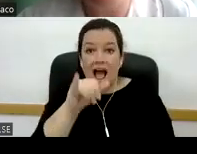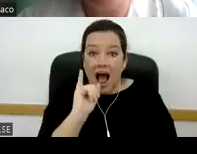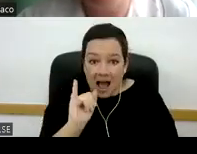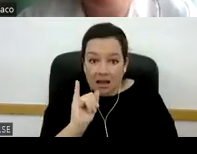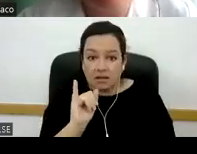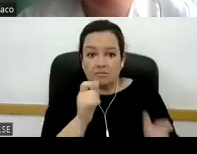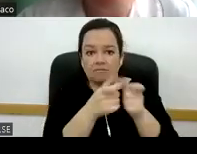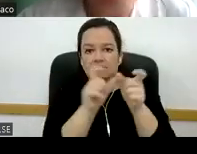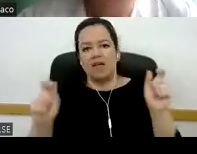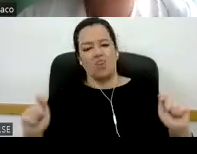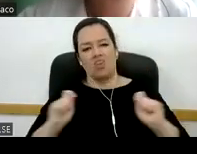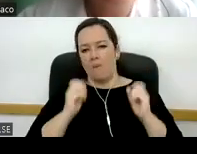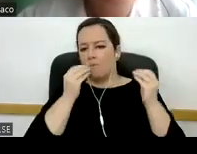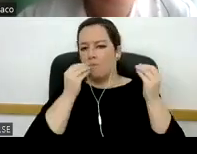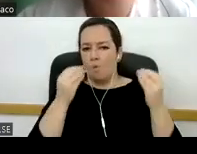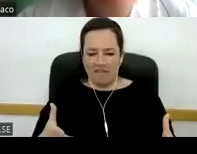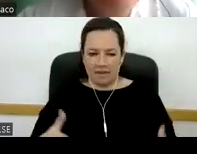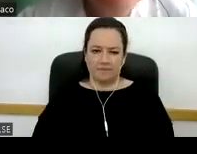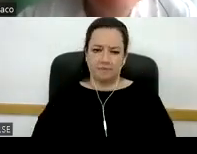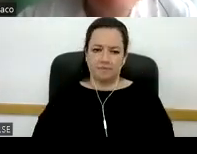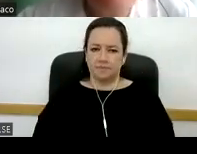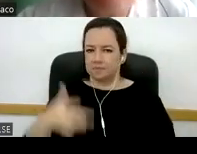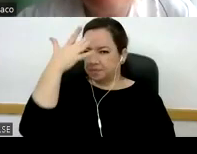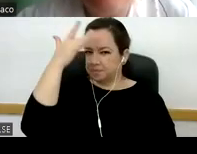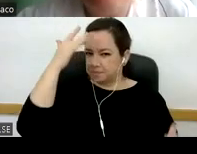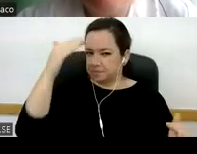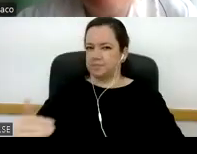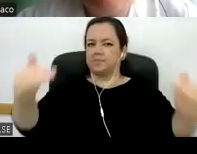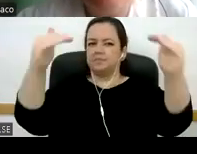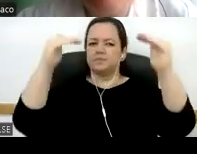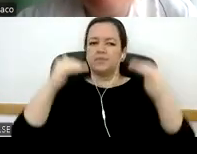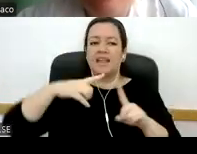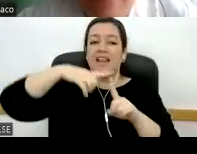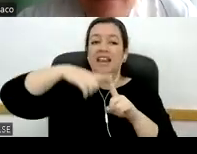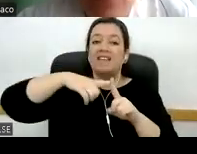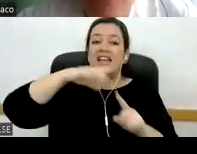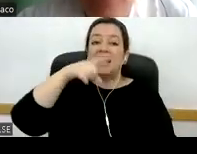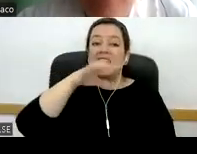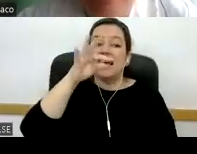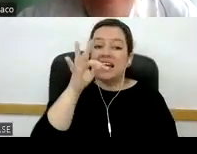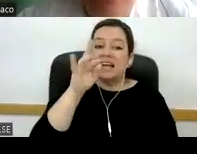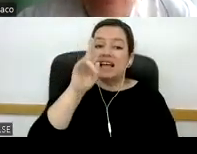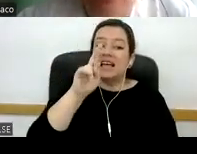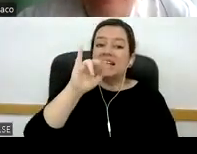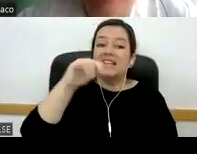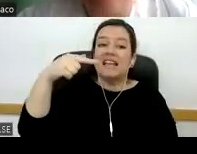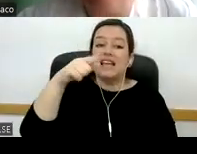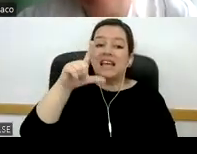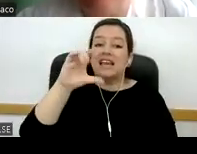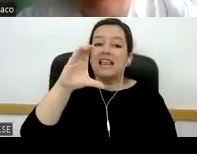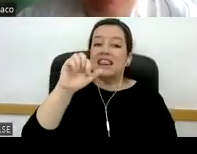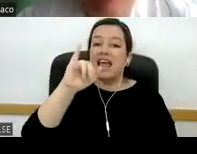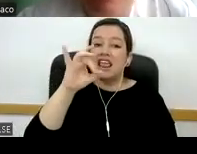puede venirnos bien. Supongamos que lo que tenemos es un nivel elevado de triglicéridos en sangre, es decir, nuestro